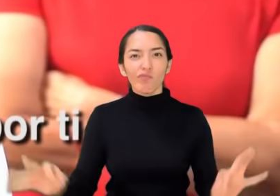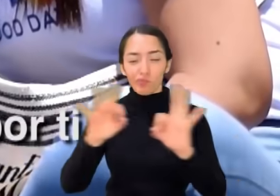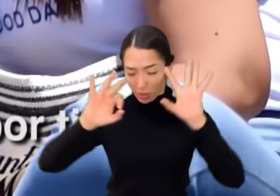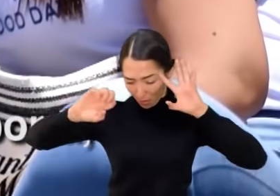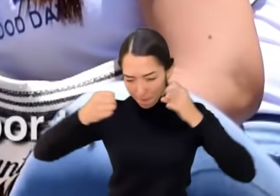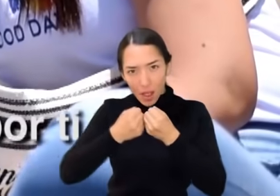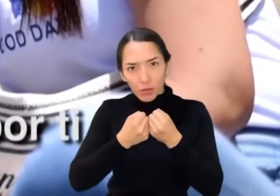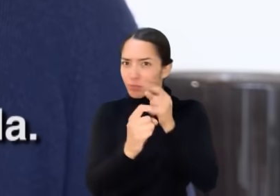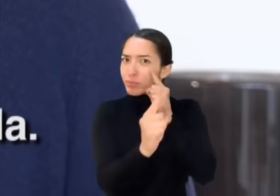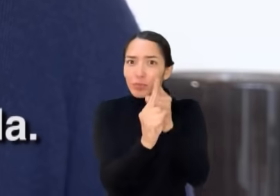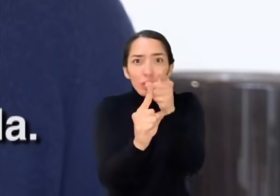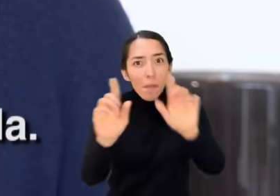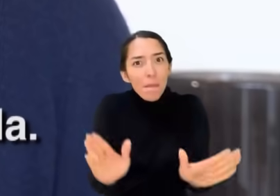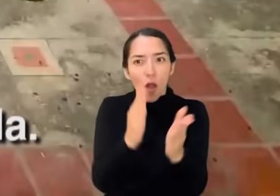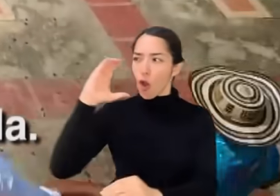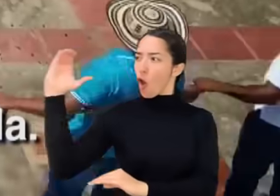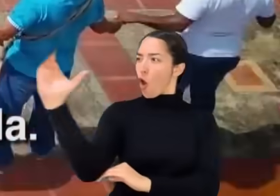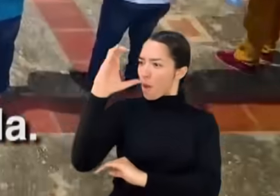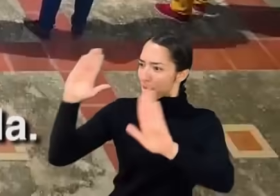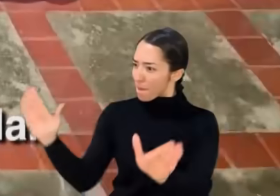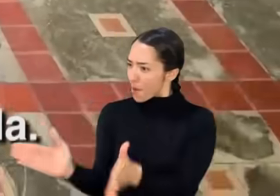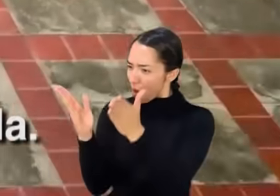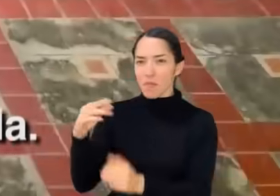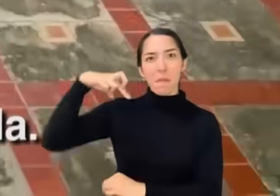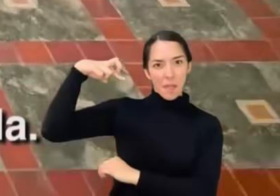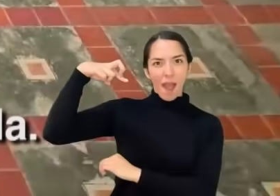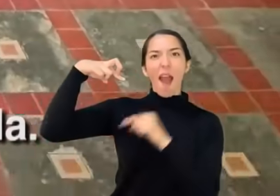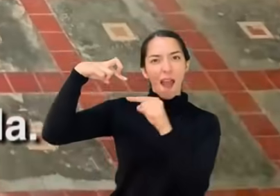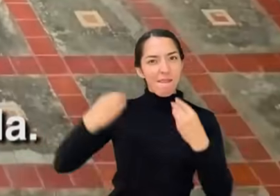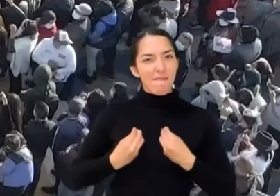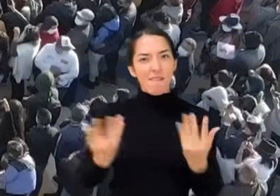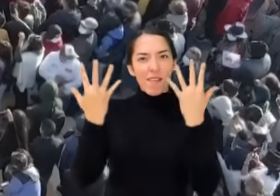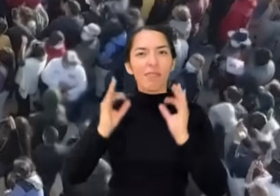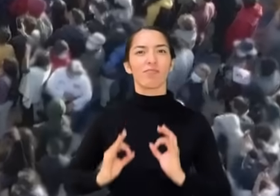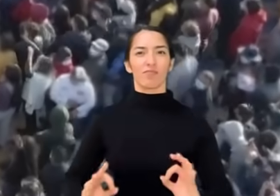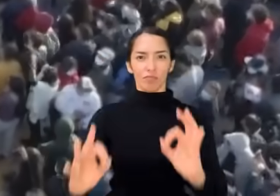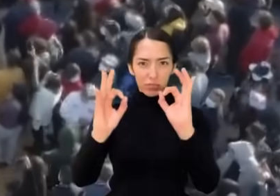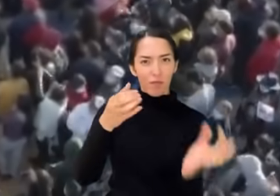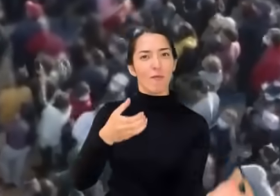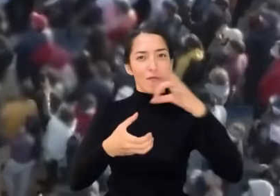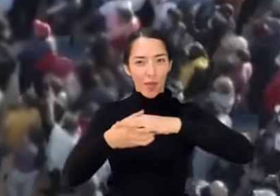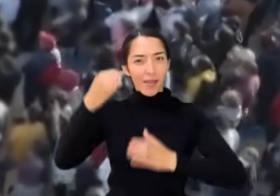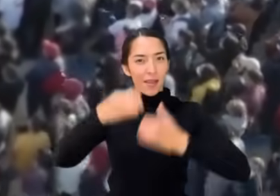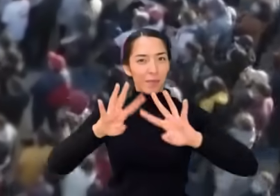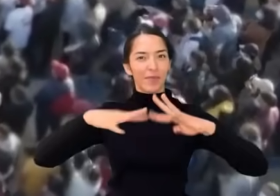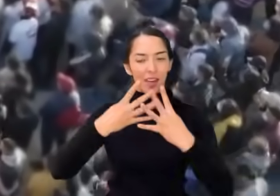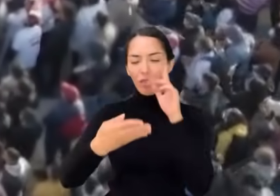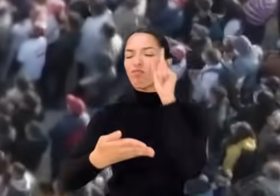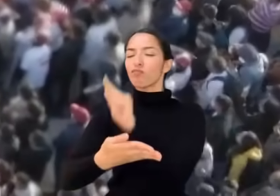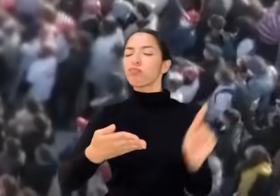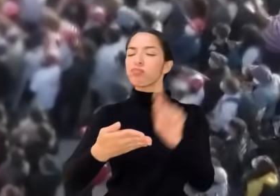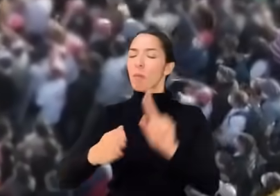de pacto por ti y por Colombia, con la P de potencia de la vida. Vota pacto en el Senado y la